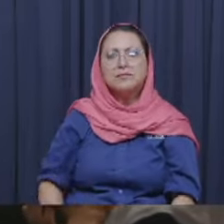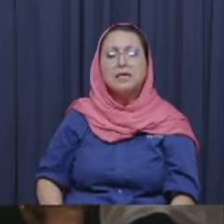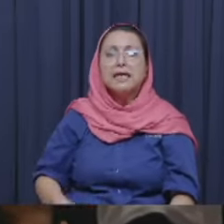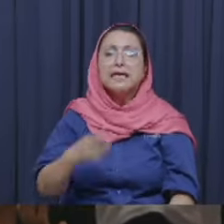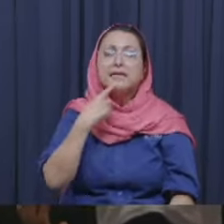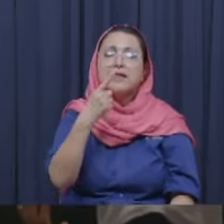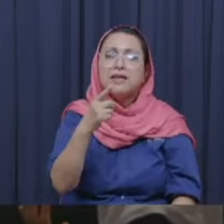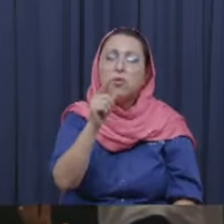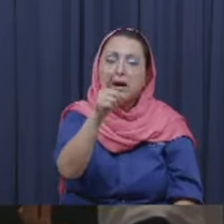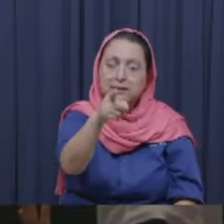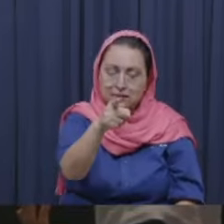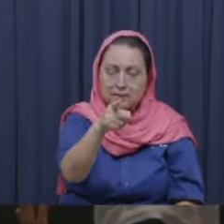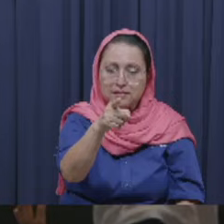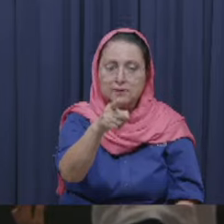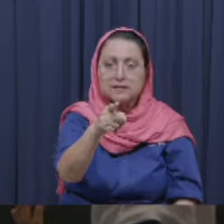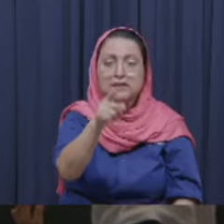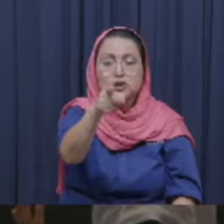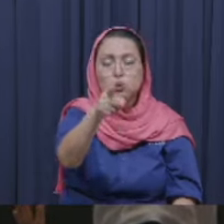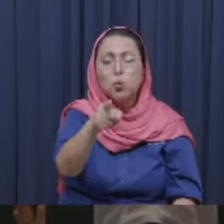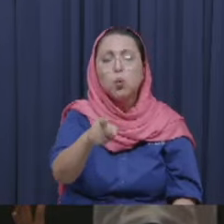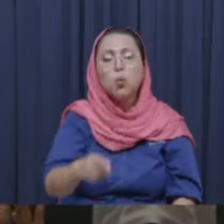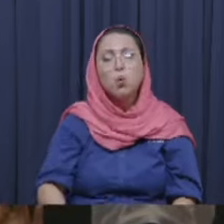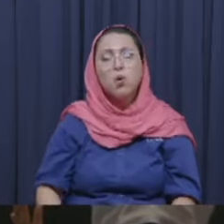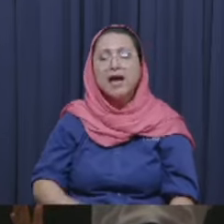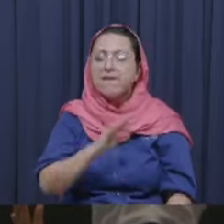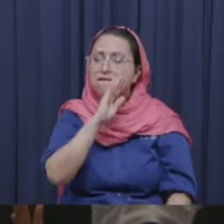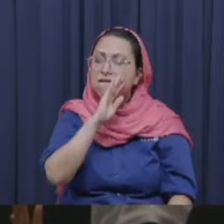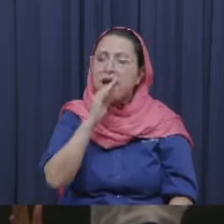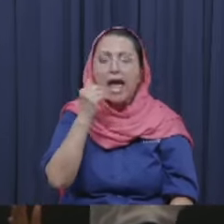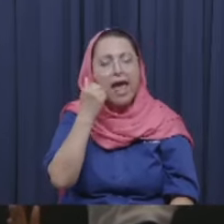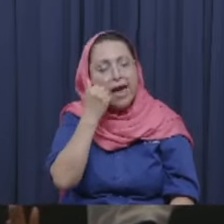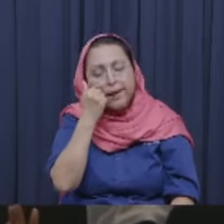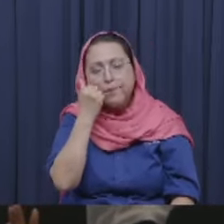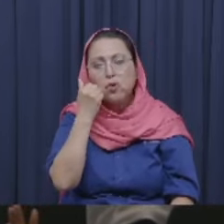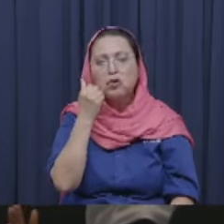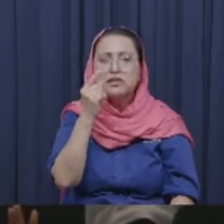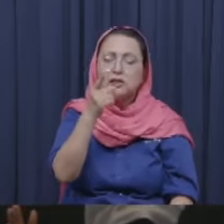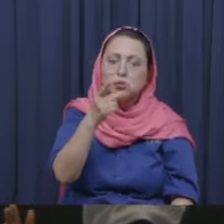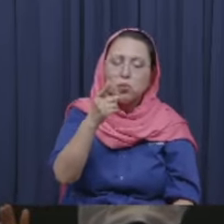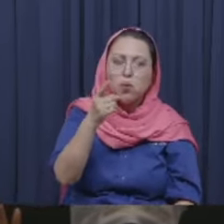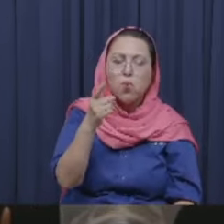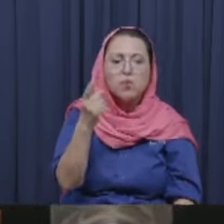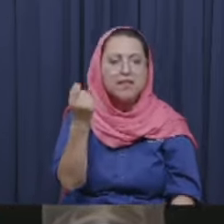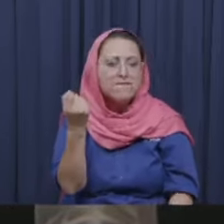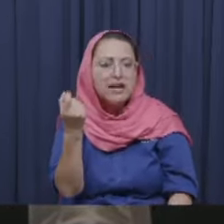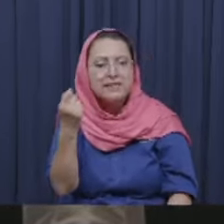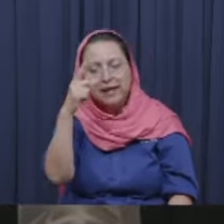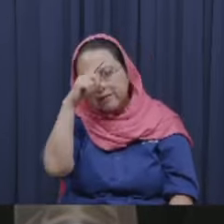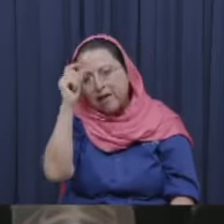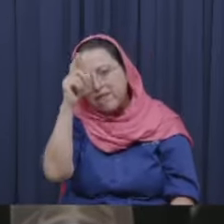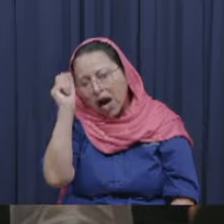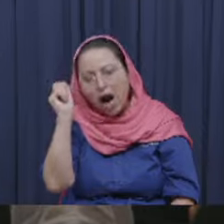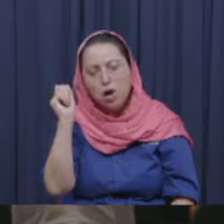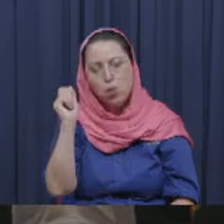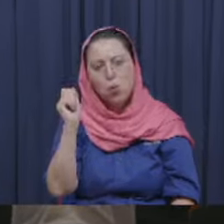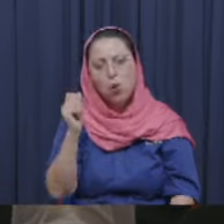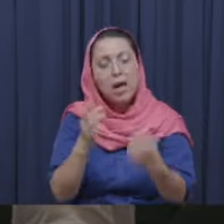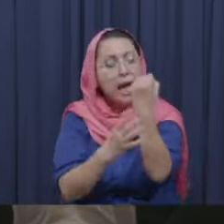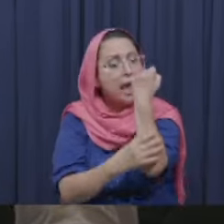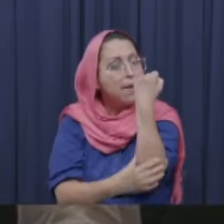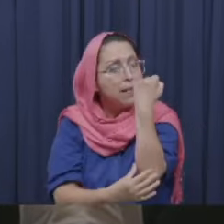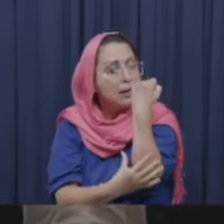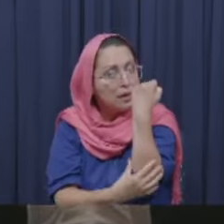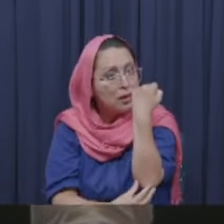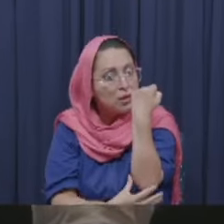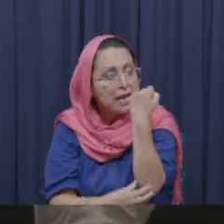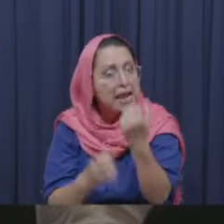que han pedido petición por oración por aniversario de bodas, quieren presentar a sus bebés, que vengan aquí a mi lado derecho